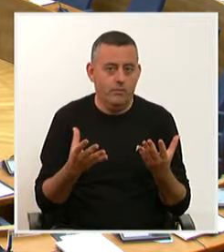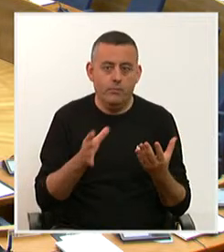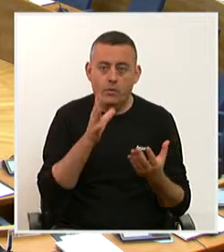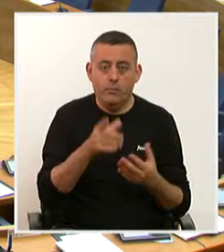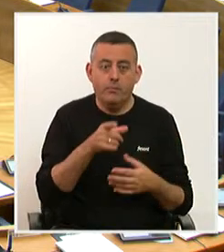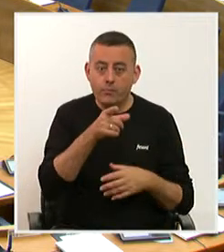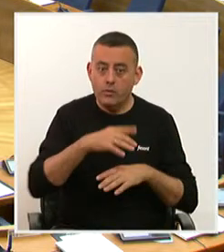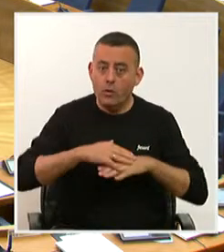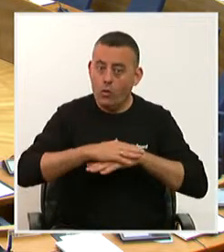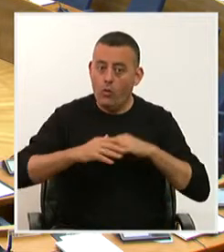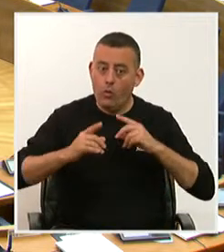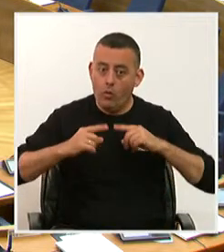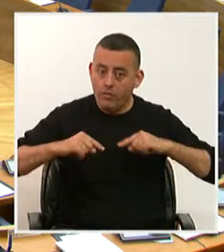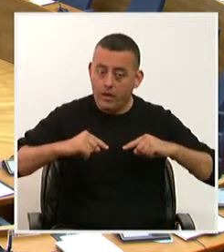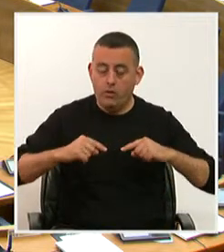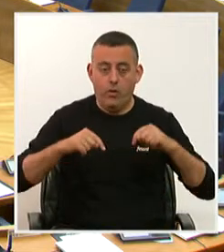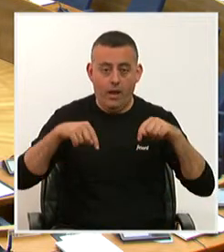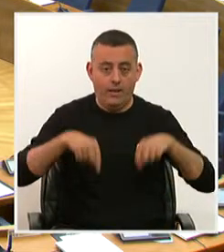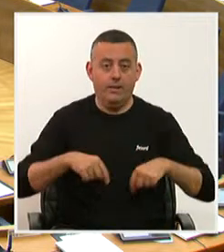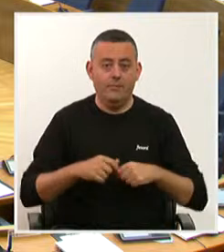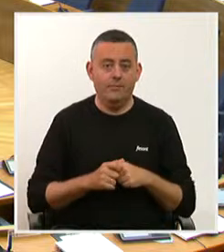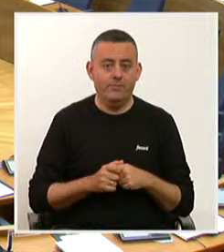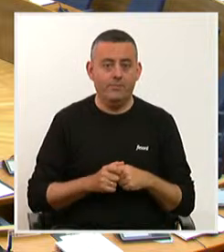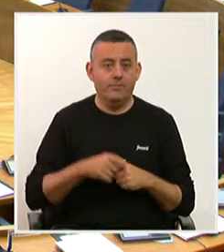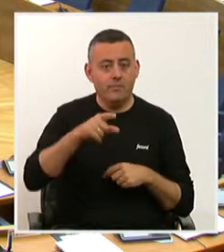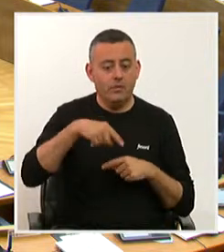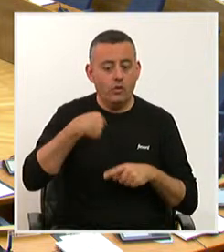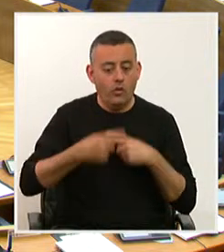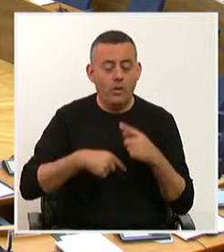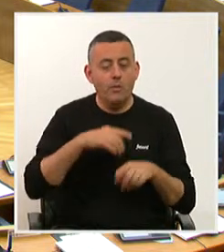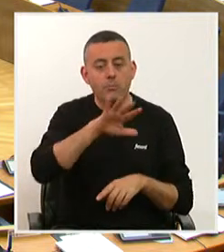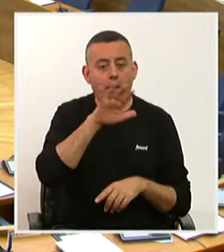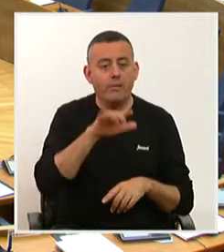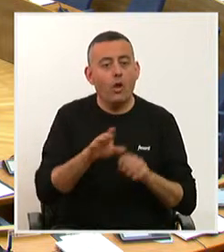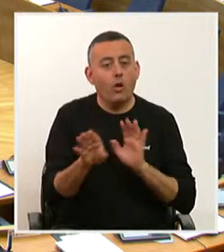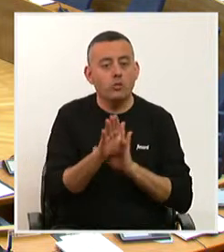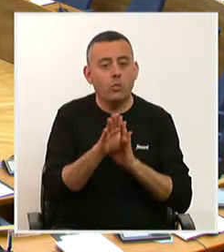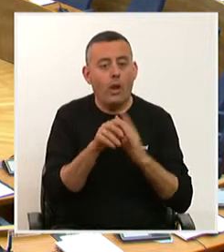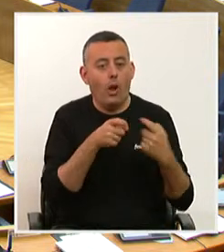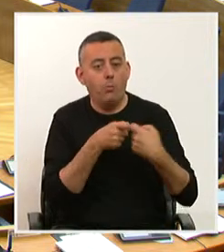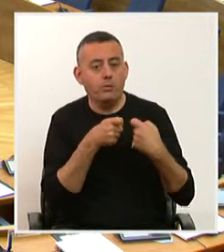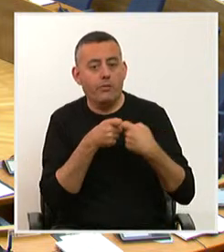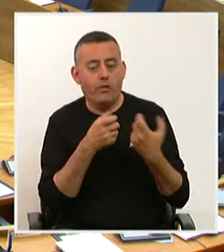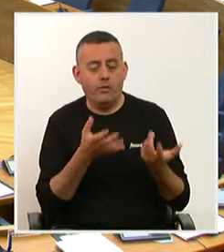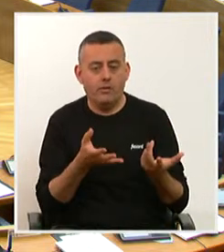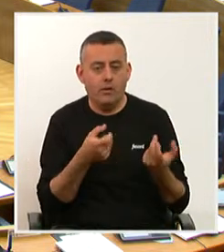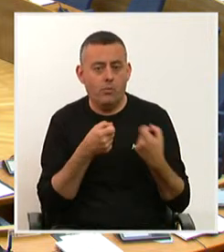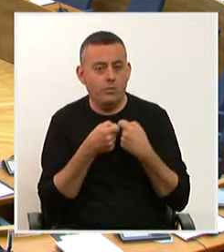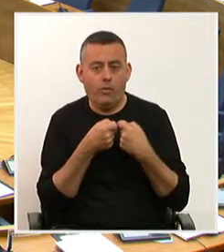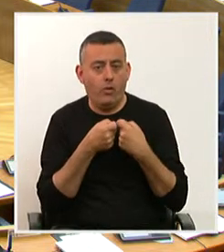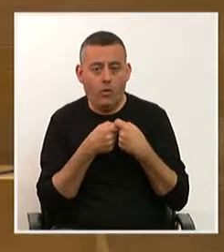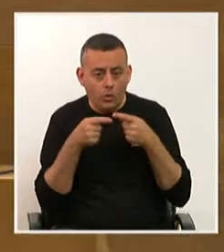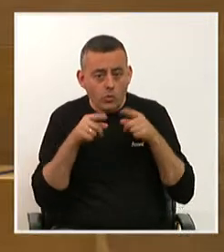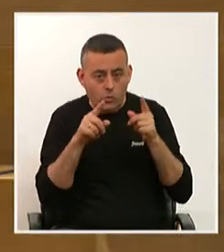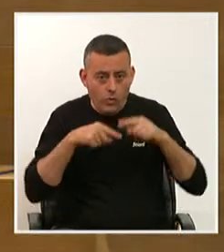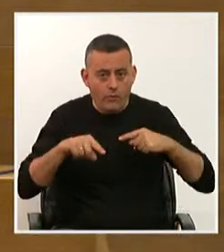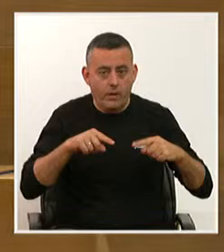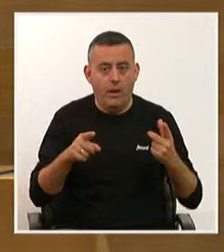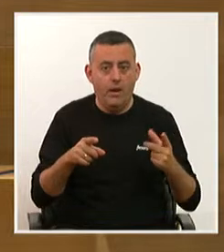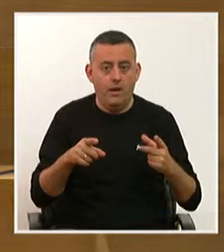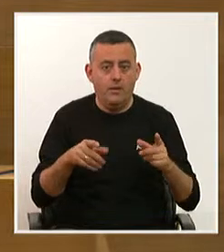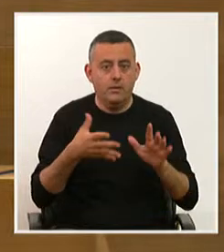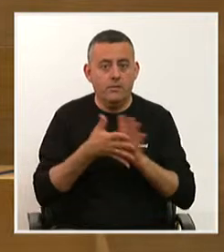gobern Es que ved venen aquí toer opos pero responsabil es